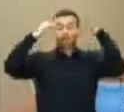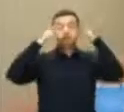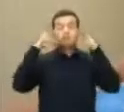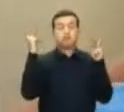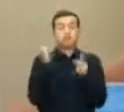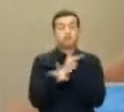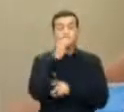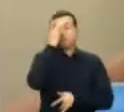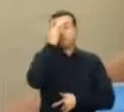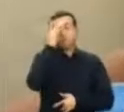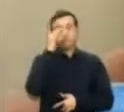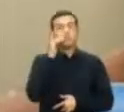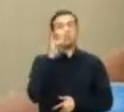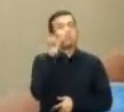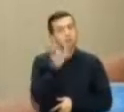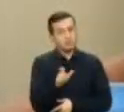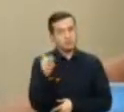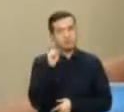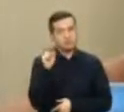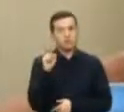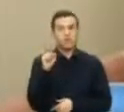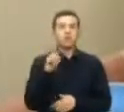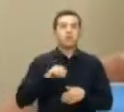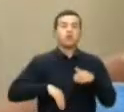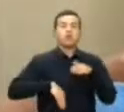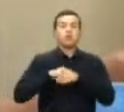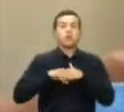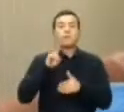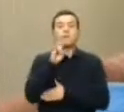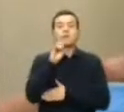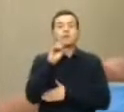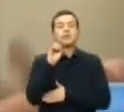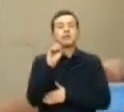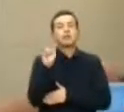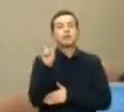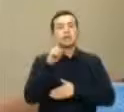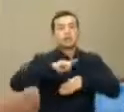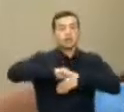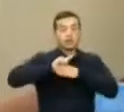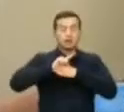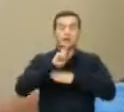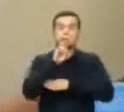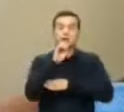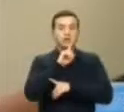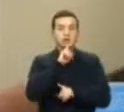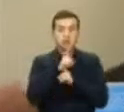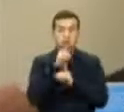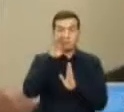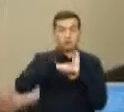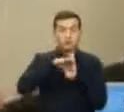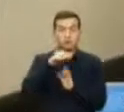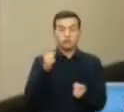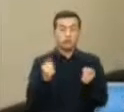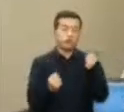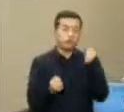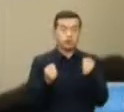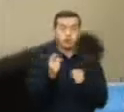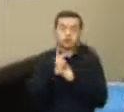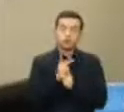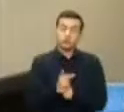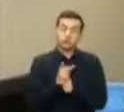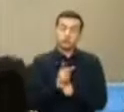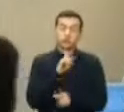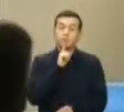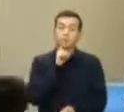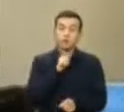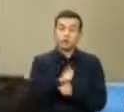quienes habitan en el cantón Tisaleo, manifiestan que lo que más se afecta es el alimento para las especies menores como los cuyes. No hay hierba